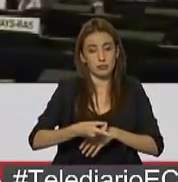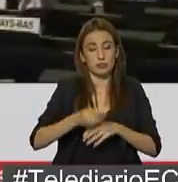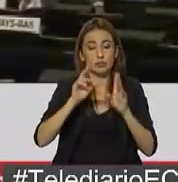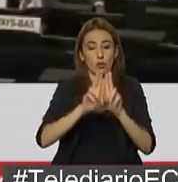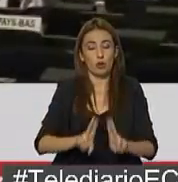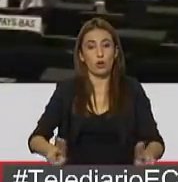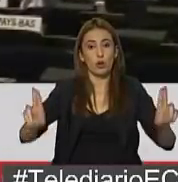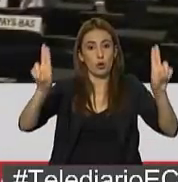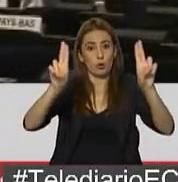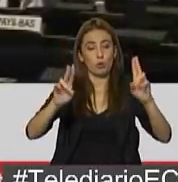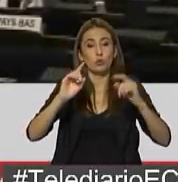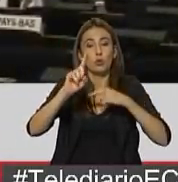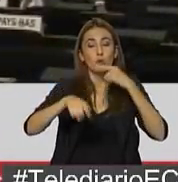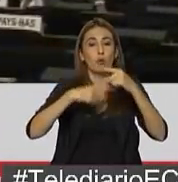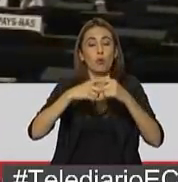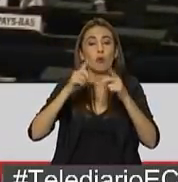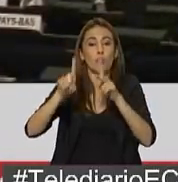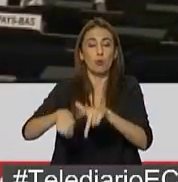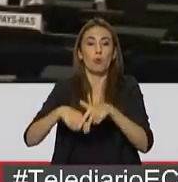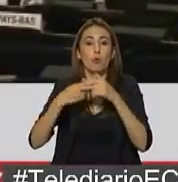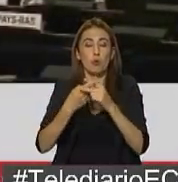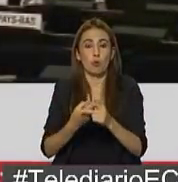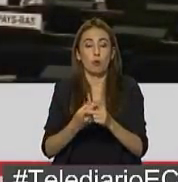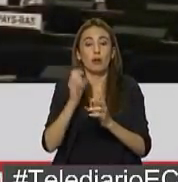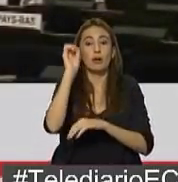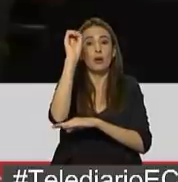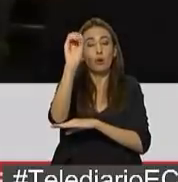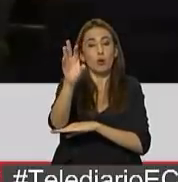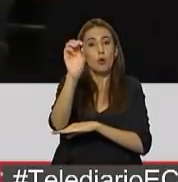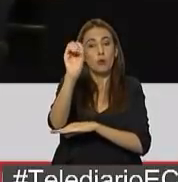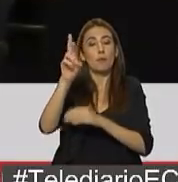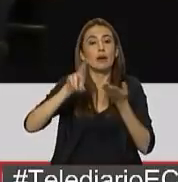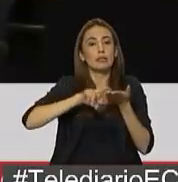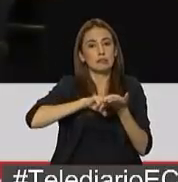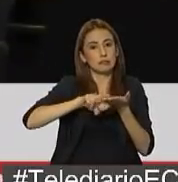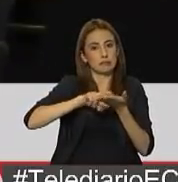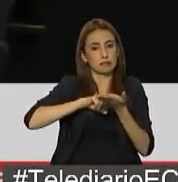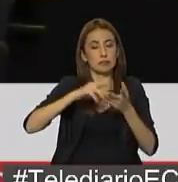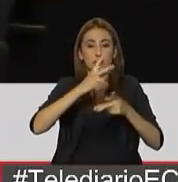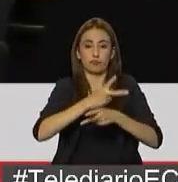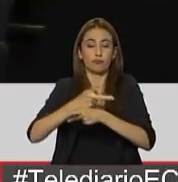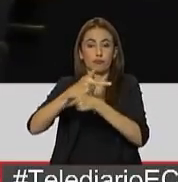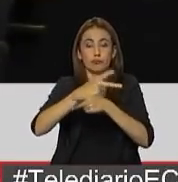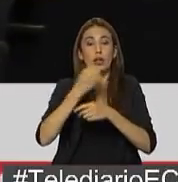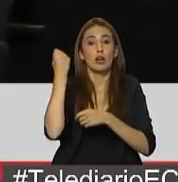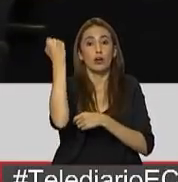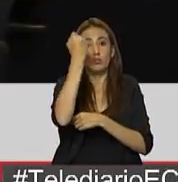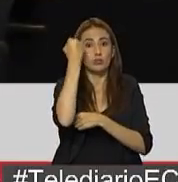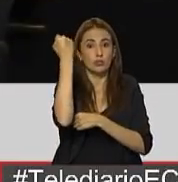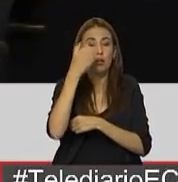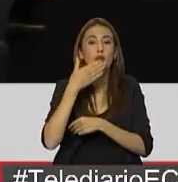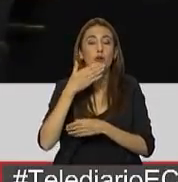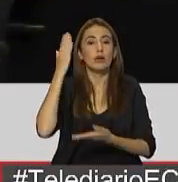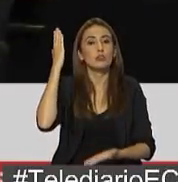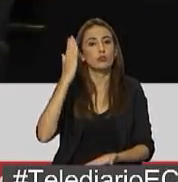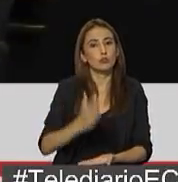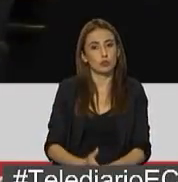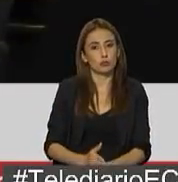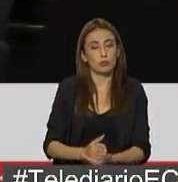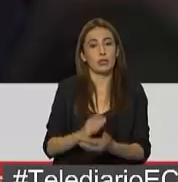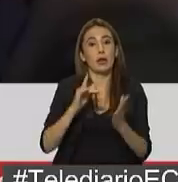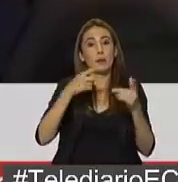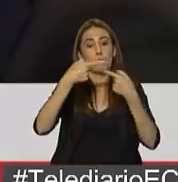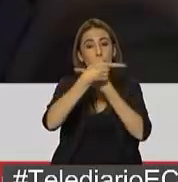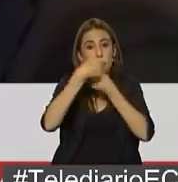lugar en el marco del reinicio de la 43ª sesión del Consejo de Derechos Humanos, la cual fue suspendida en el mes de